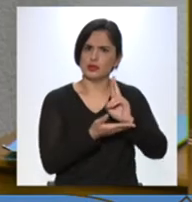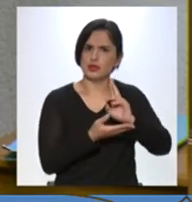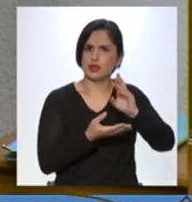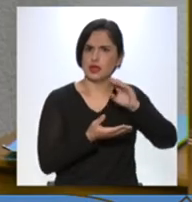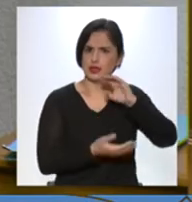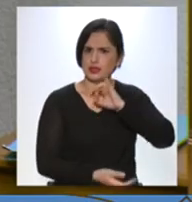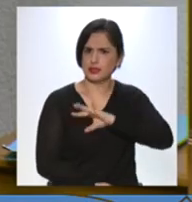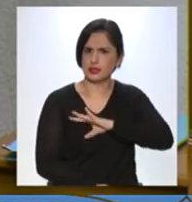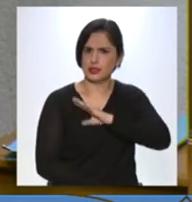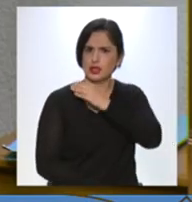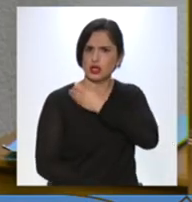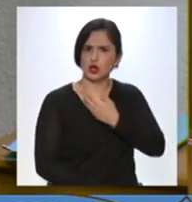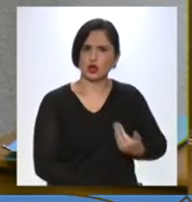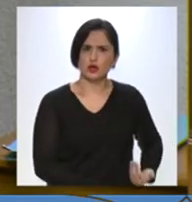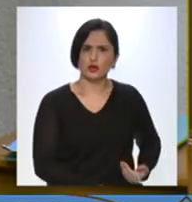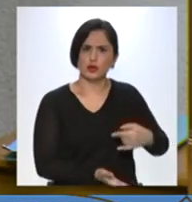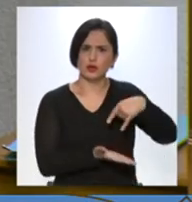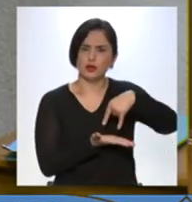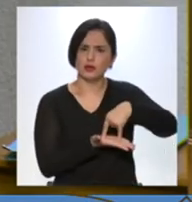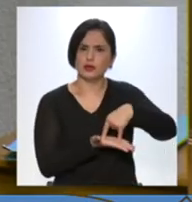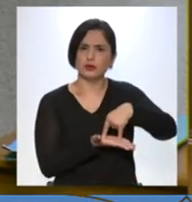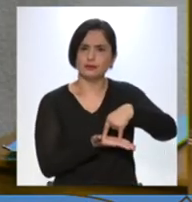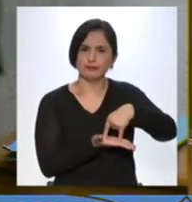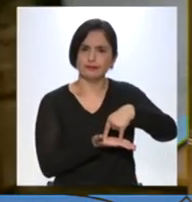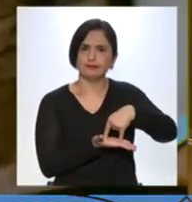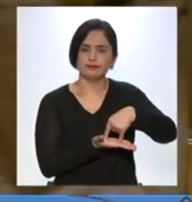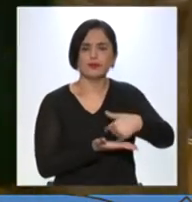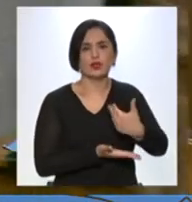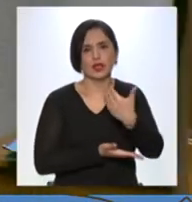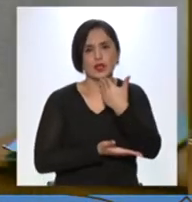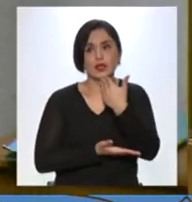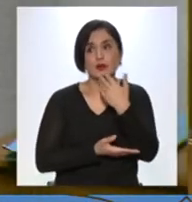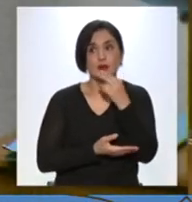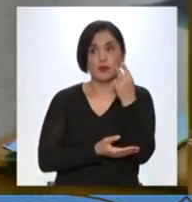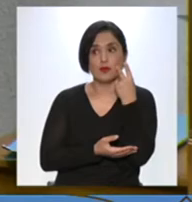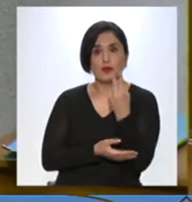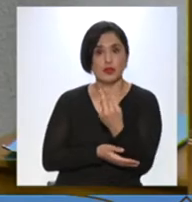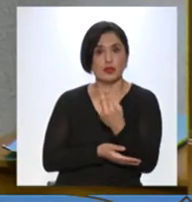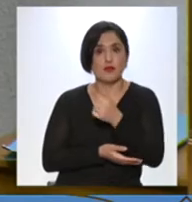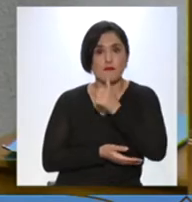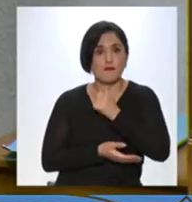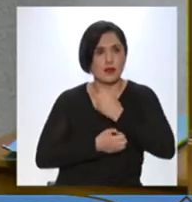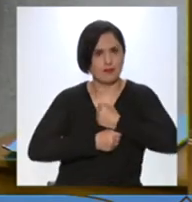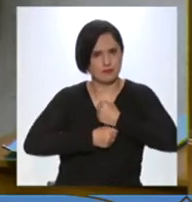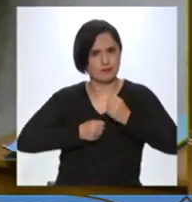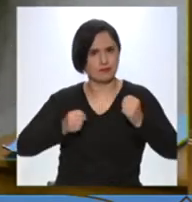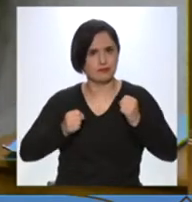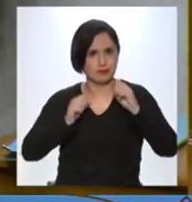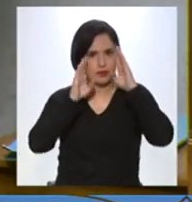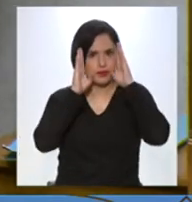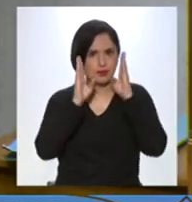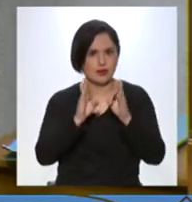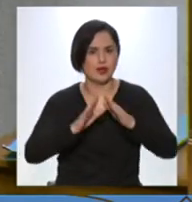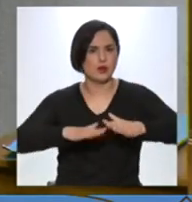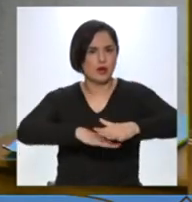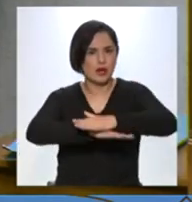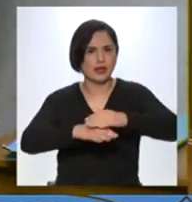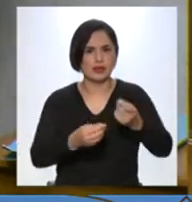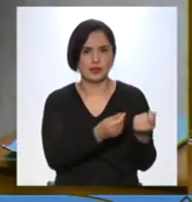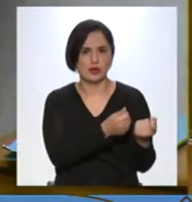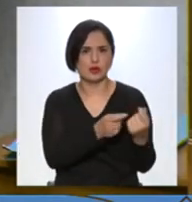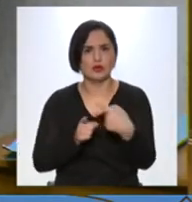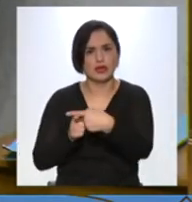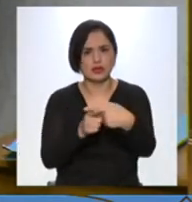hablo aquí del Gobierno y del Parlamento. También hemos sido testigos de la falta de coraje necesario para abordar una crisis económica,